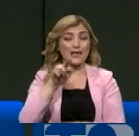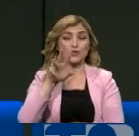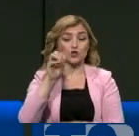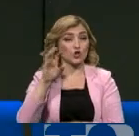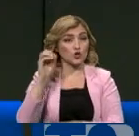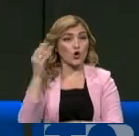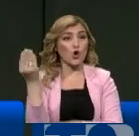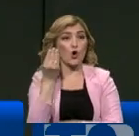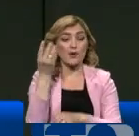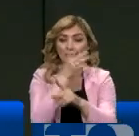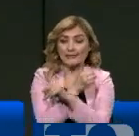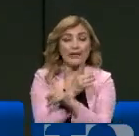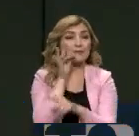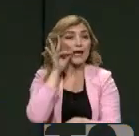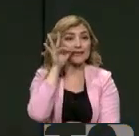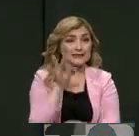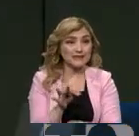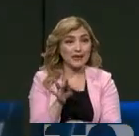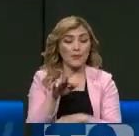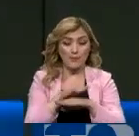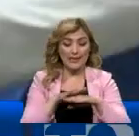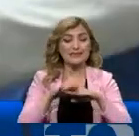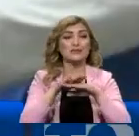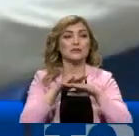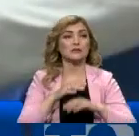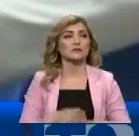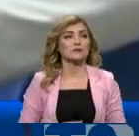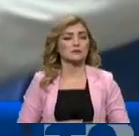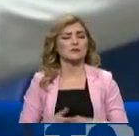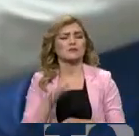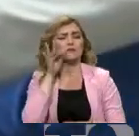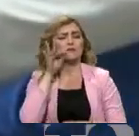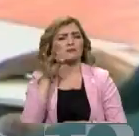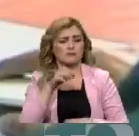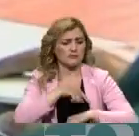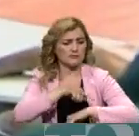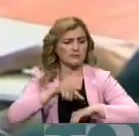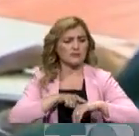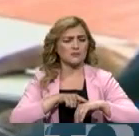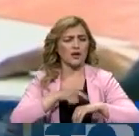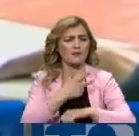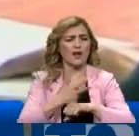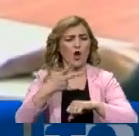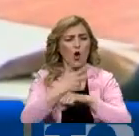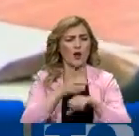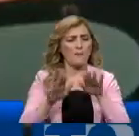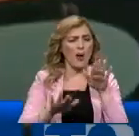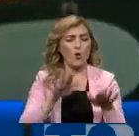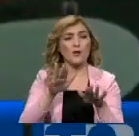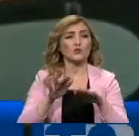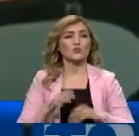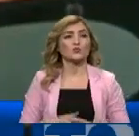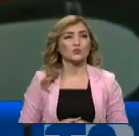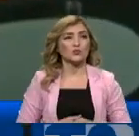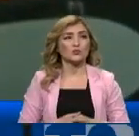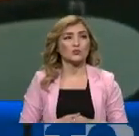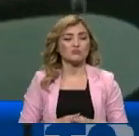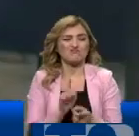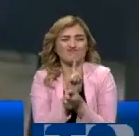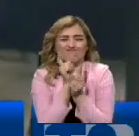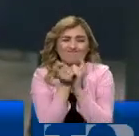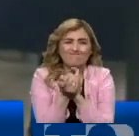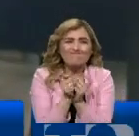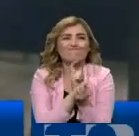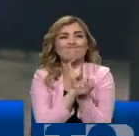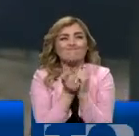jóvenes con discapacidad quienes rindieron el examen ser bachiller. La prueba, que tiene una duración de 3 horas aproximadamente, tuvo ciertos cambios